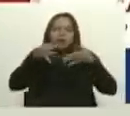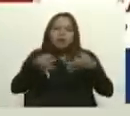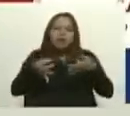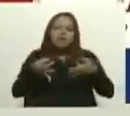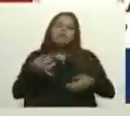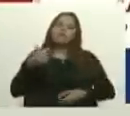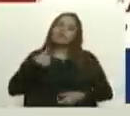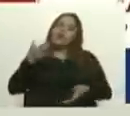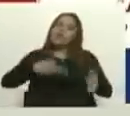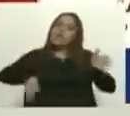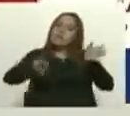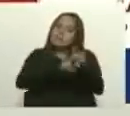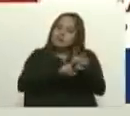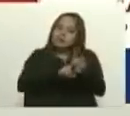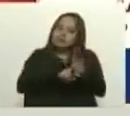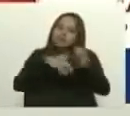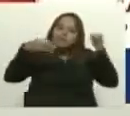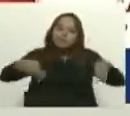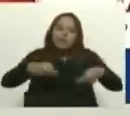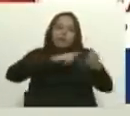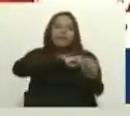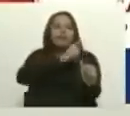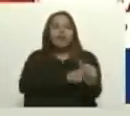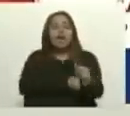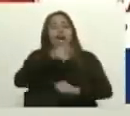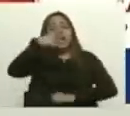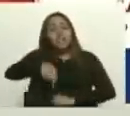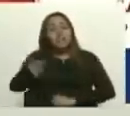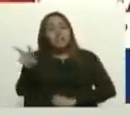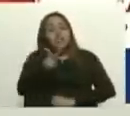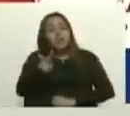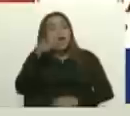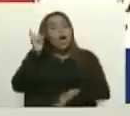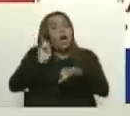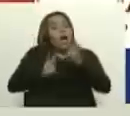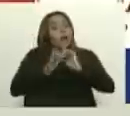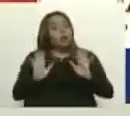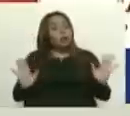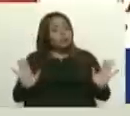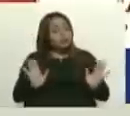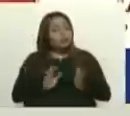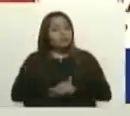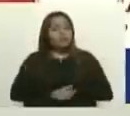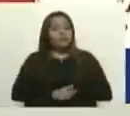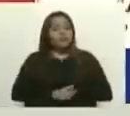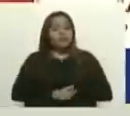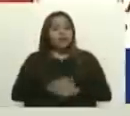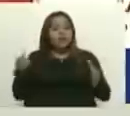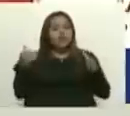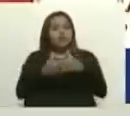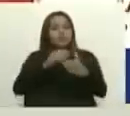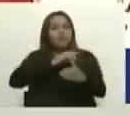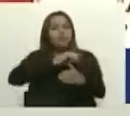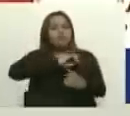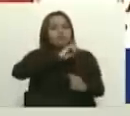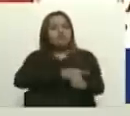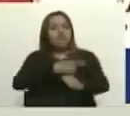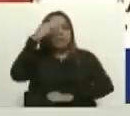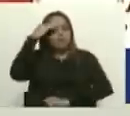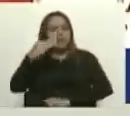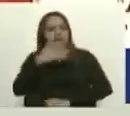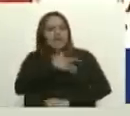ratifico con más fuerza, si aquí a Venezuela ocurre algo de una fuerza militar que intente invadir este